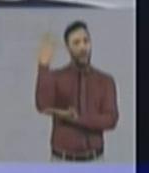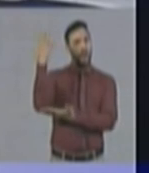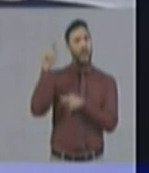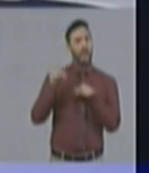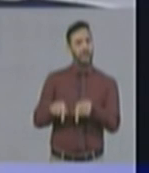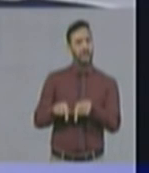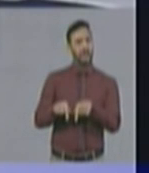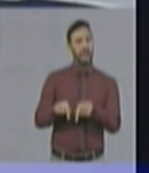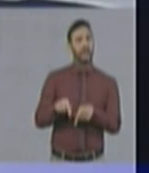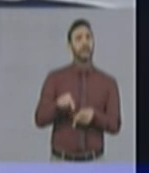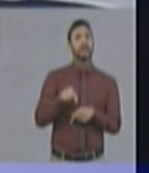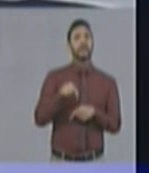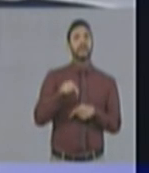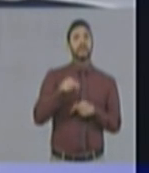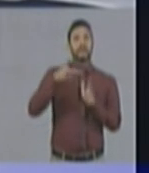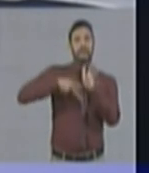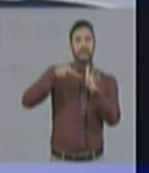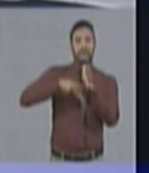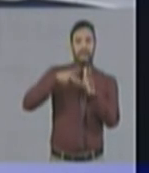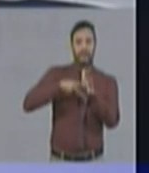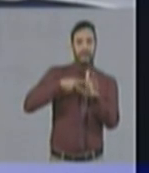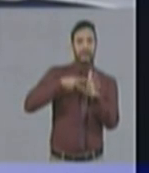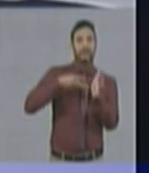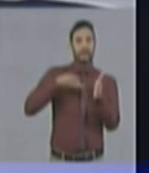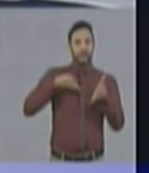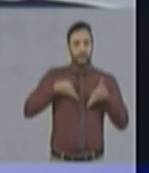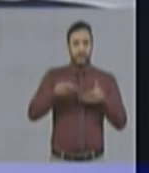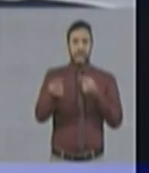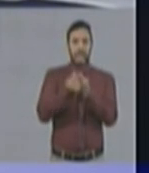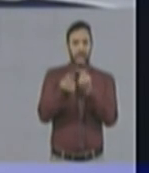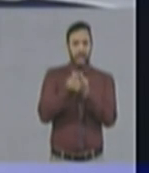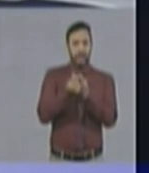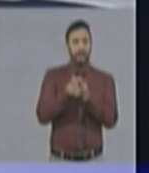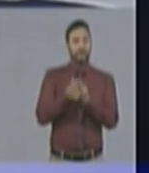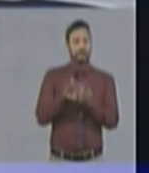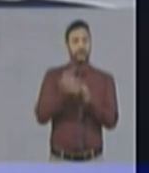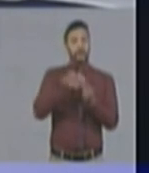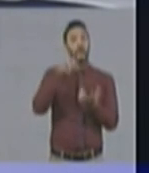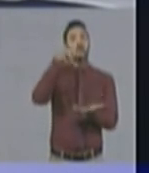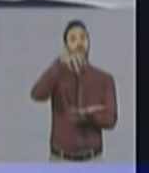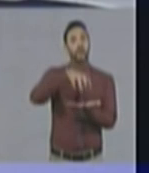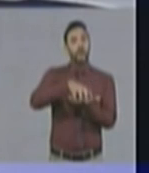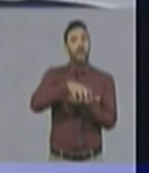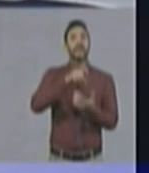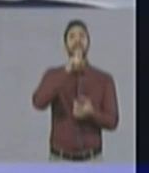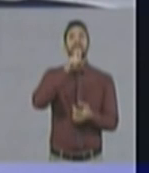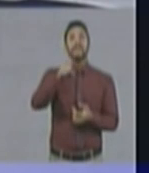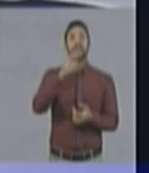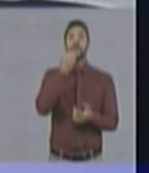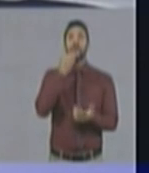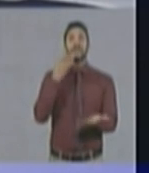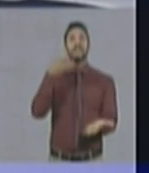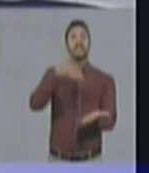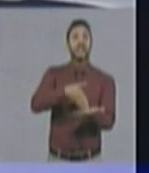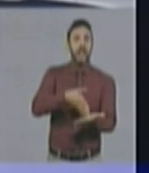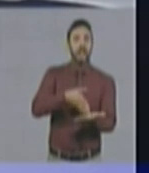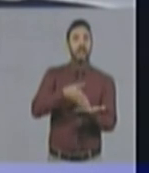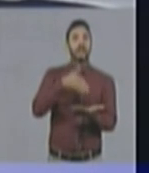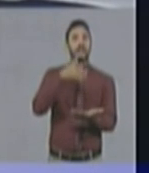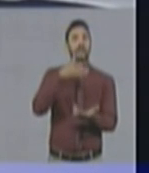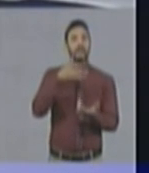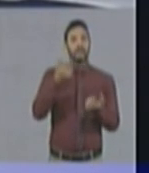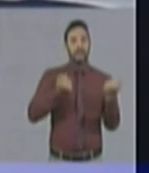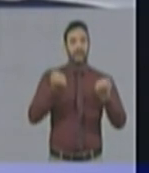muchos árboles, la línea ferroviaria pasa próxima allí, entonces es un lugar un poco difícil para llegar hasta ese punto